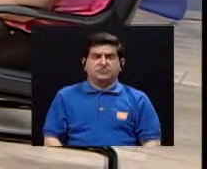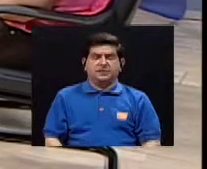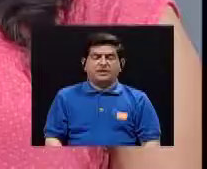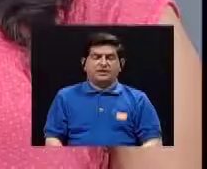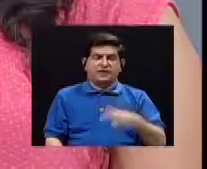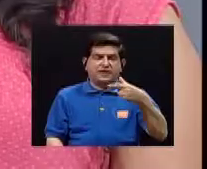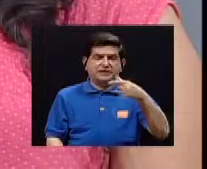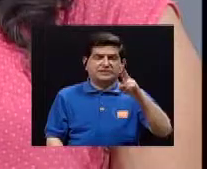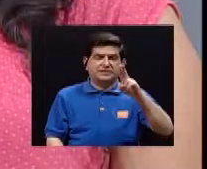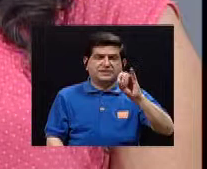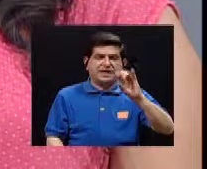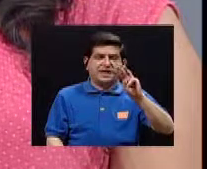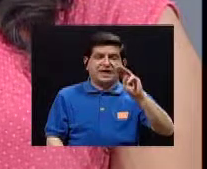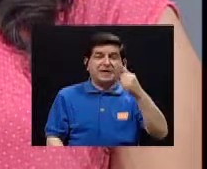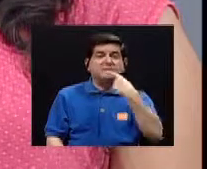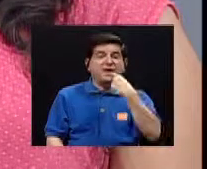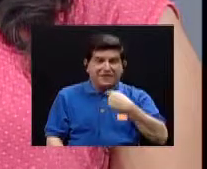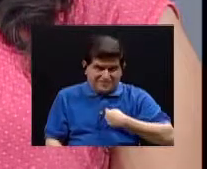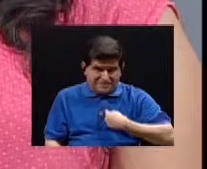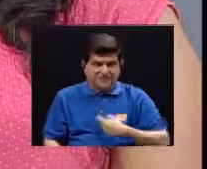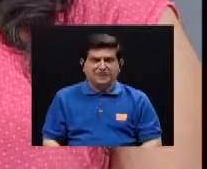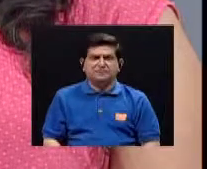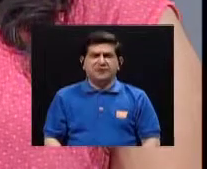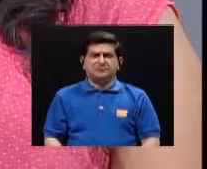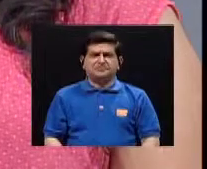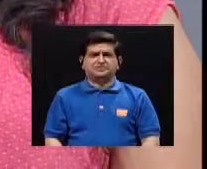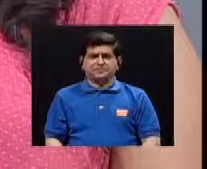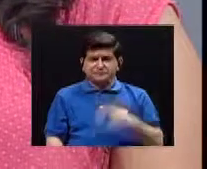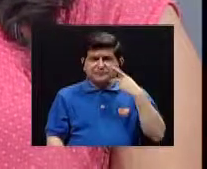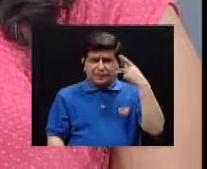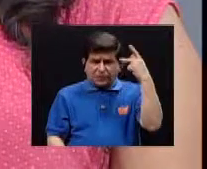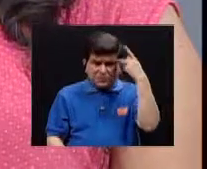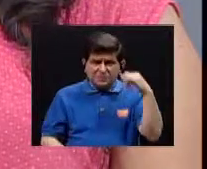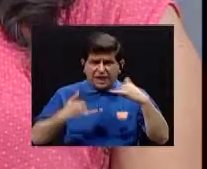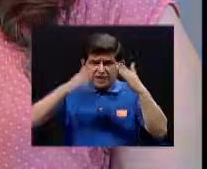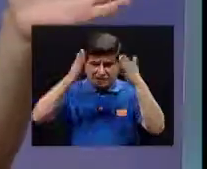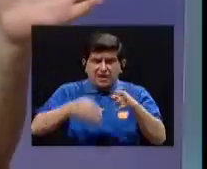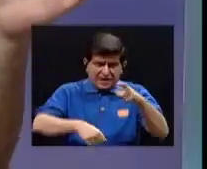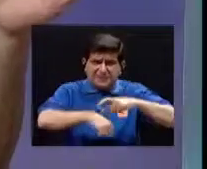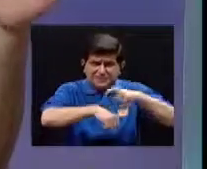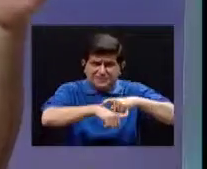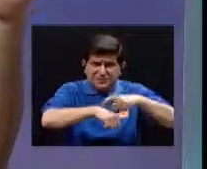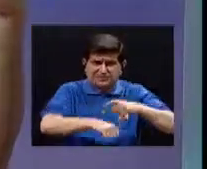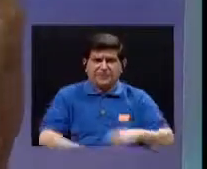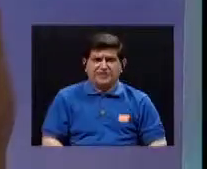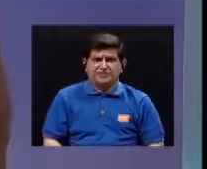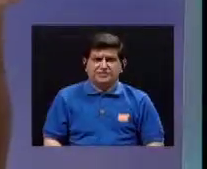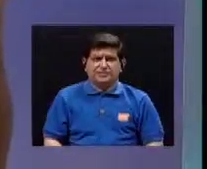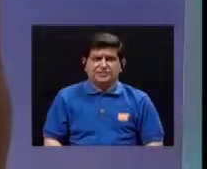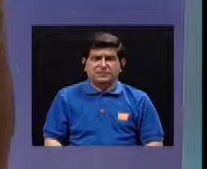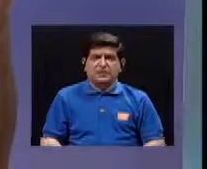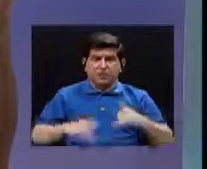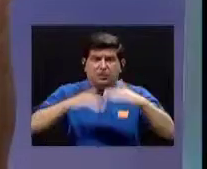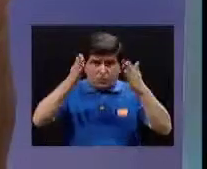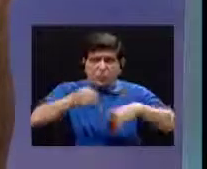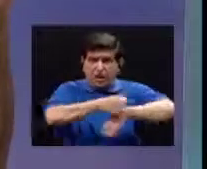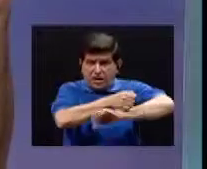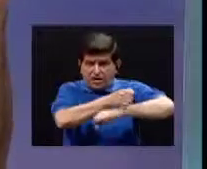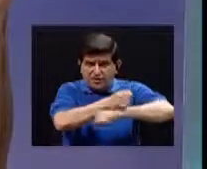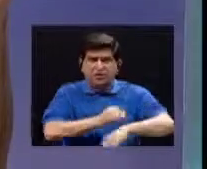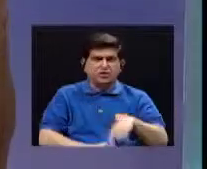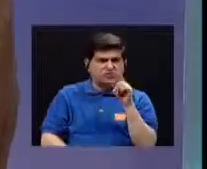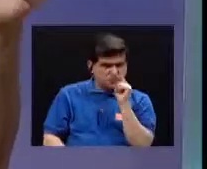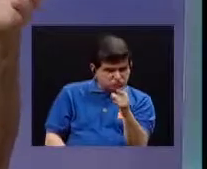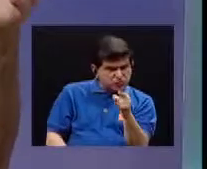mí mi mamá me decía que el que los papás y de los jugadores en ese momento o sea de los jugadores de fútbol eran